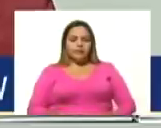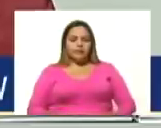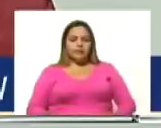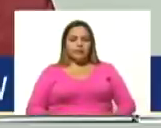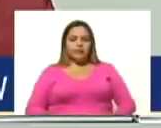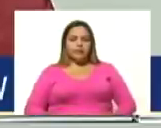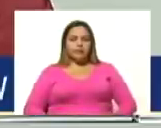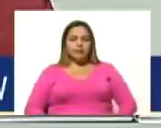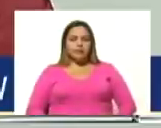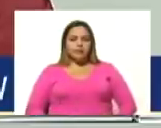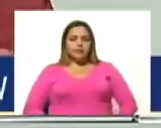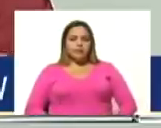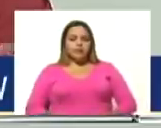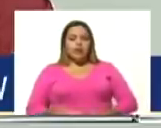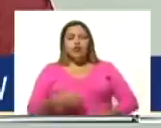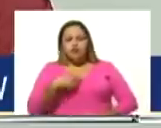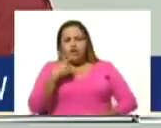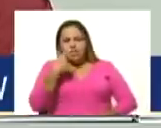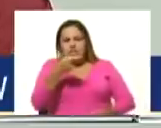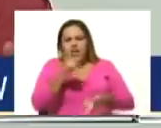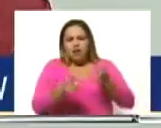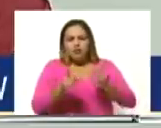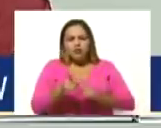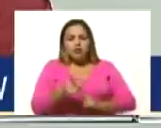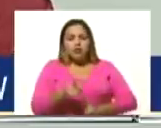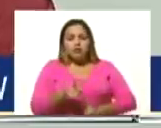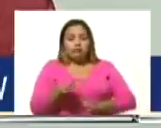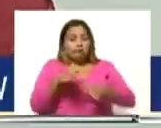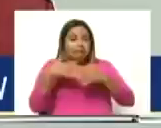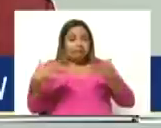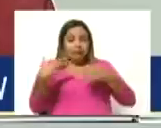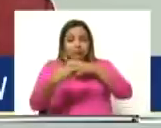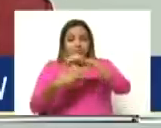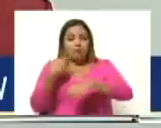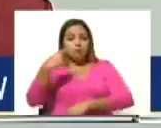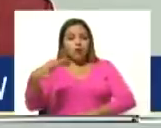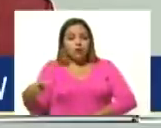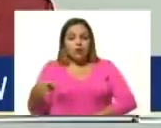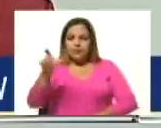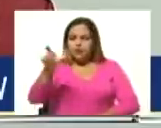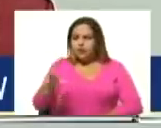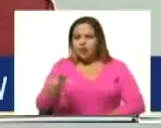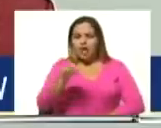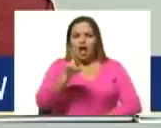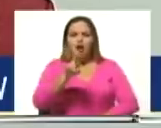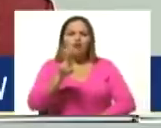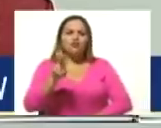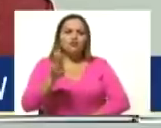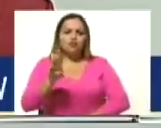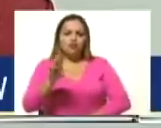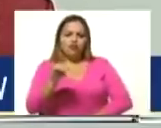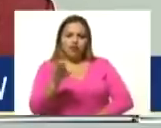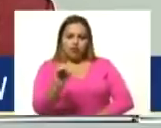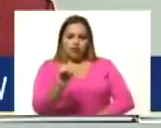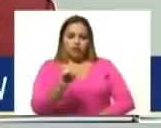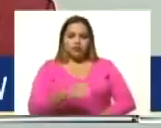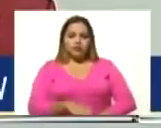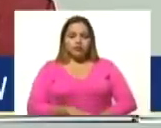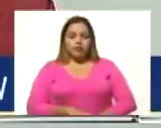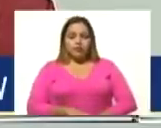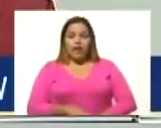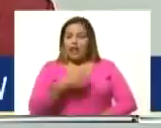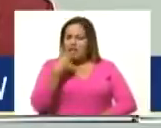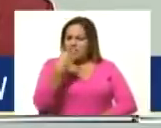yo les comentaba a algunos que es tanta la cuestión política que hasta Marco Rubio, de aquellos que